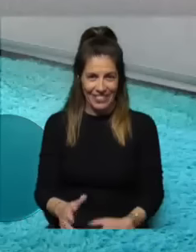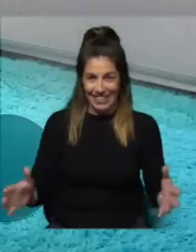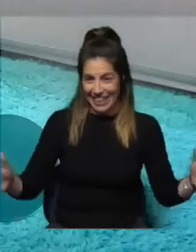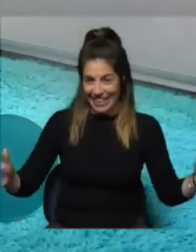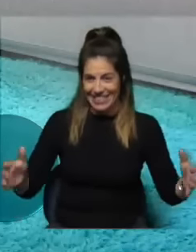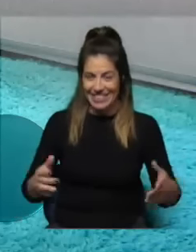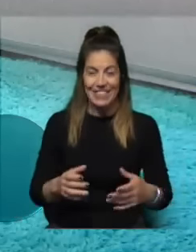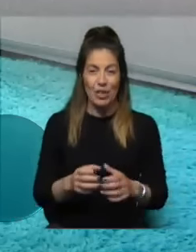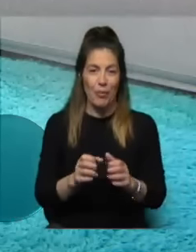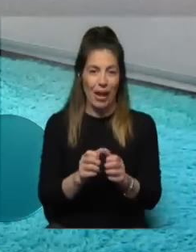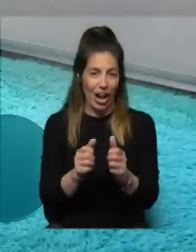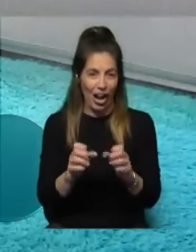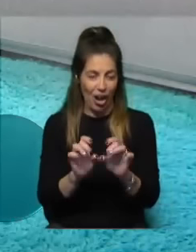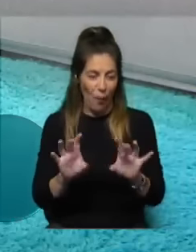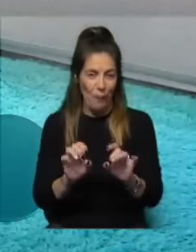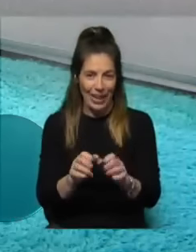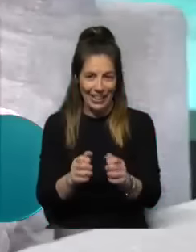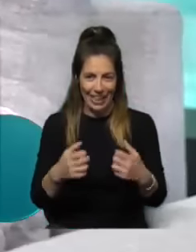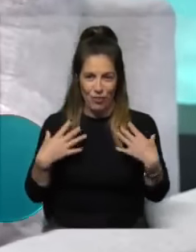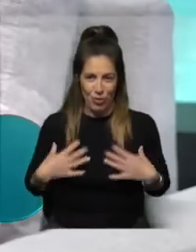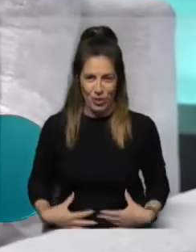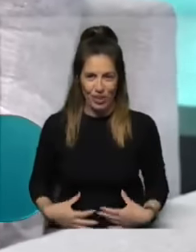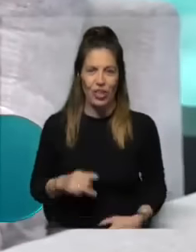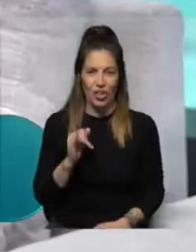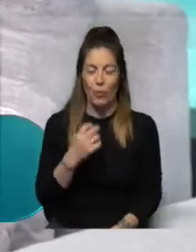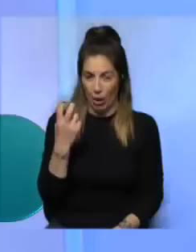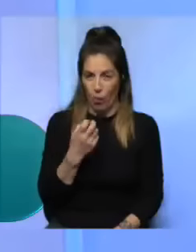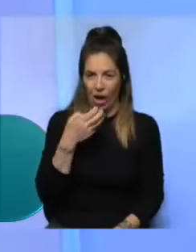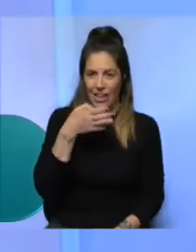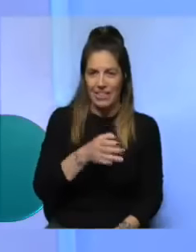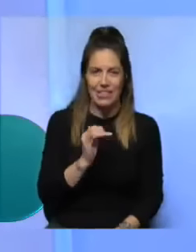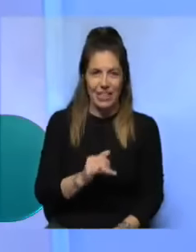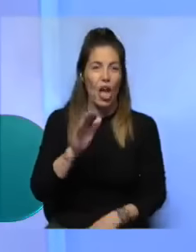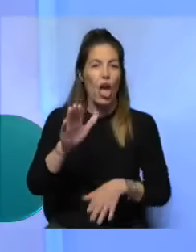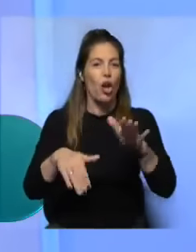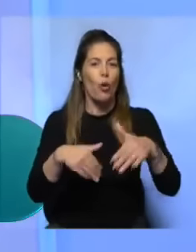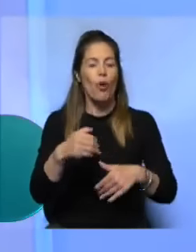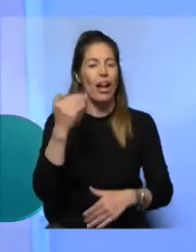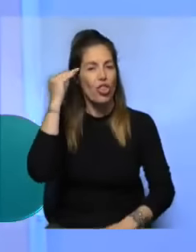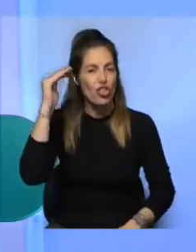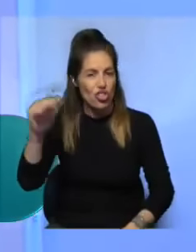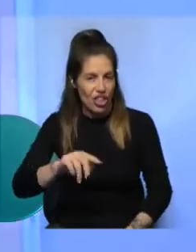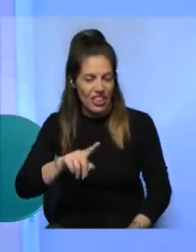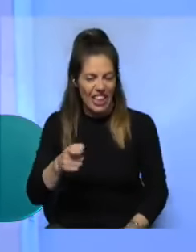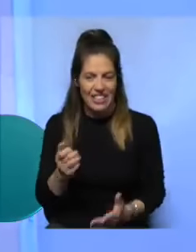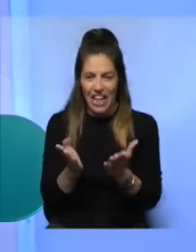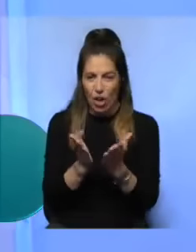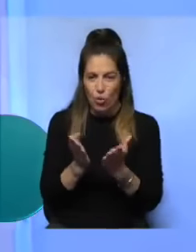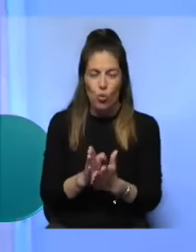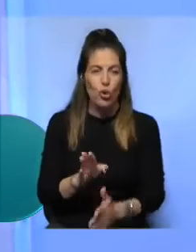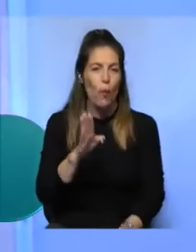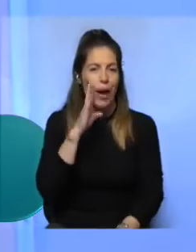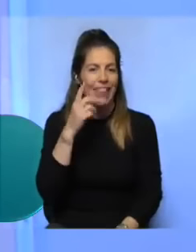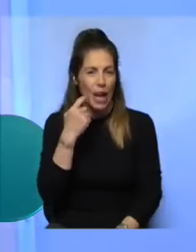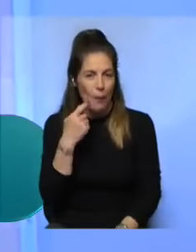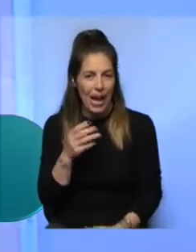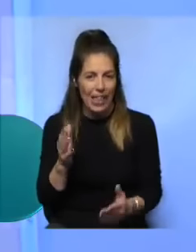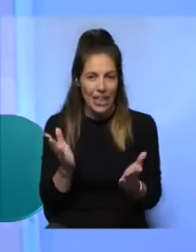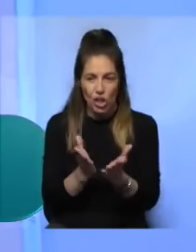me va a romper el vasito. Va a estar llenito, va a estar llenito. No, pero voy a intentar irme. Porque convocaron además docentes, exalumnos, los padres, los gurises,